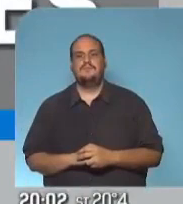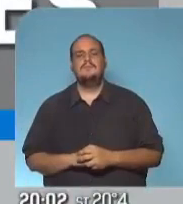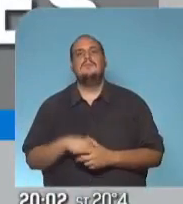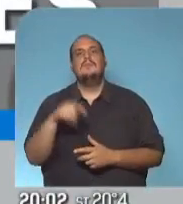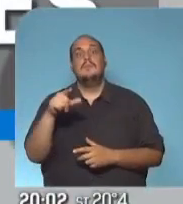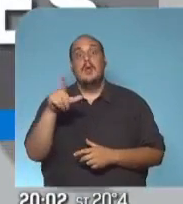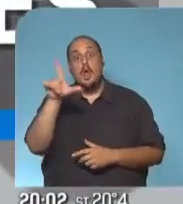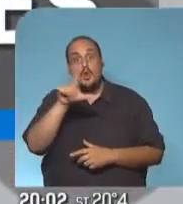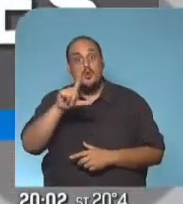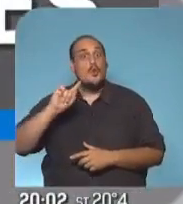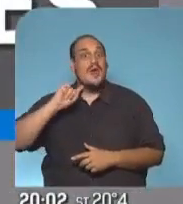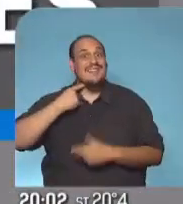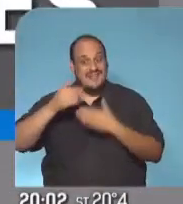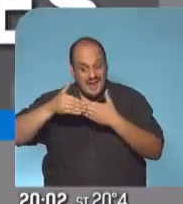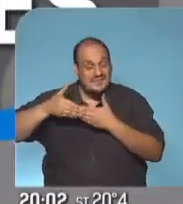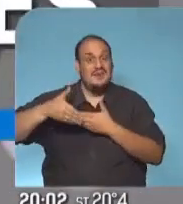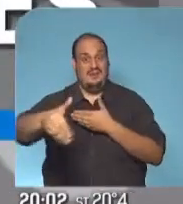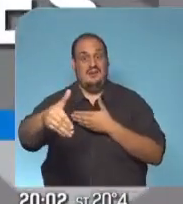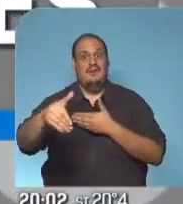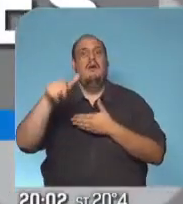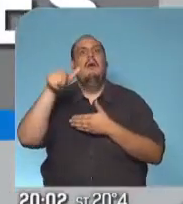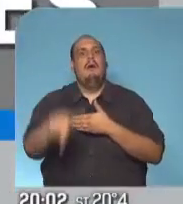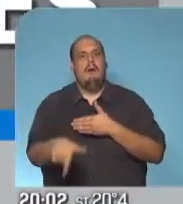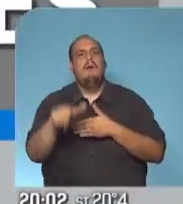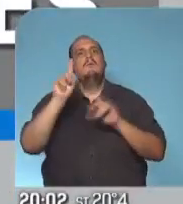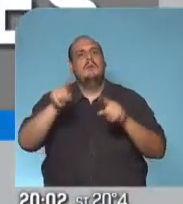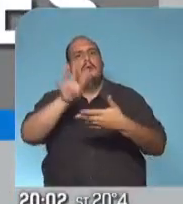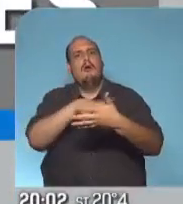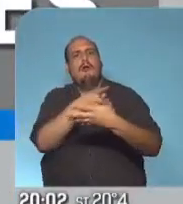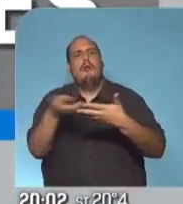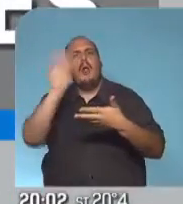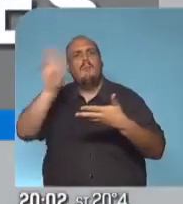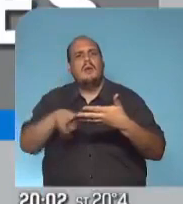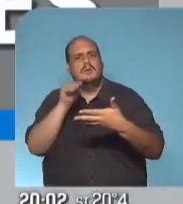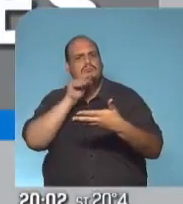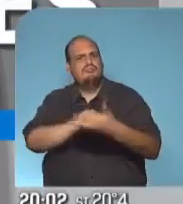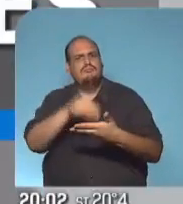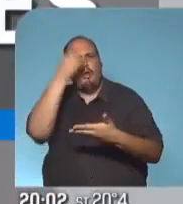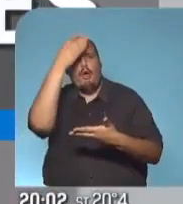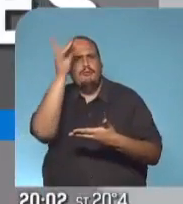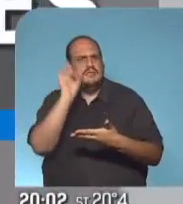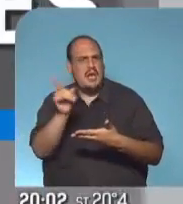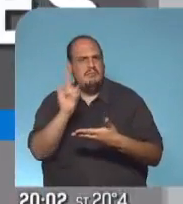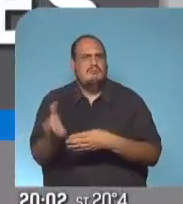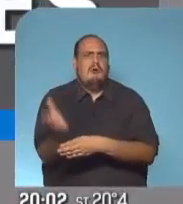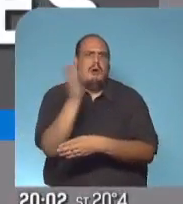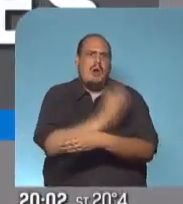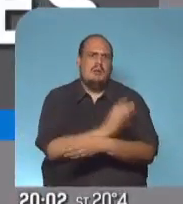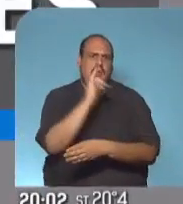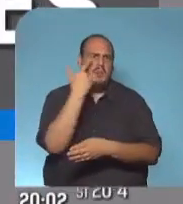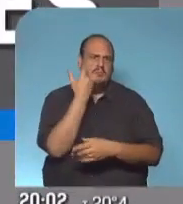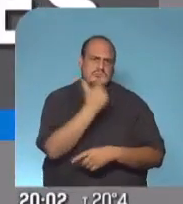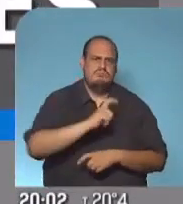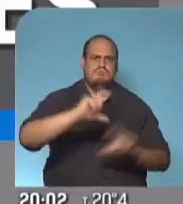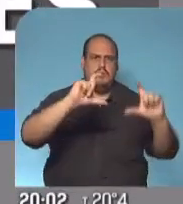Desde el lunes 13, por último, se continúa con el cronograma de ANSES, el cronograma estipulado previamente ya. Estos